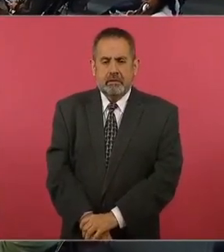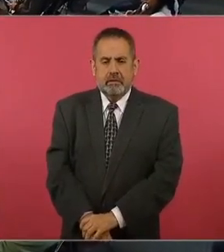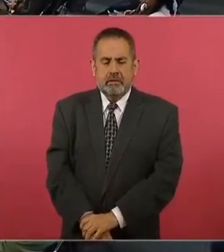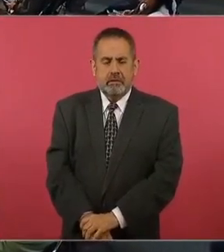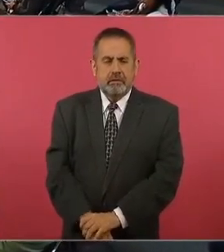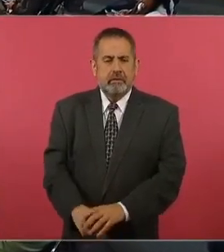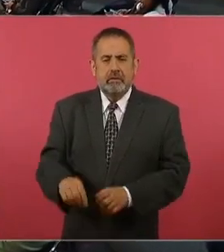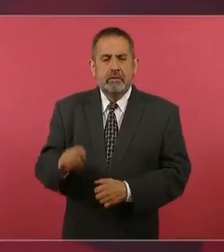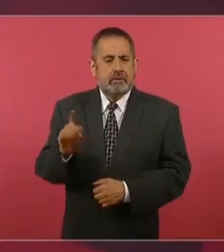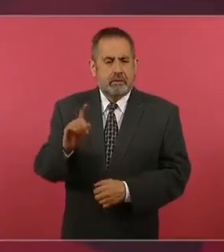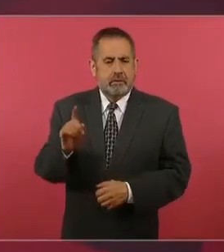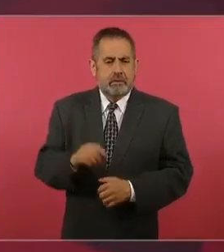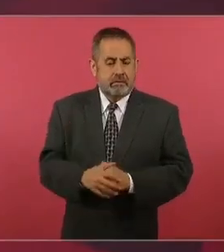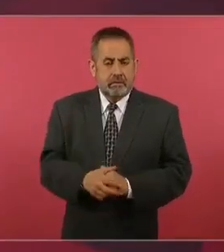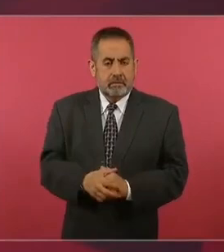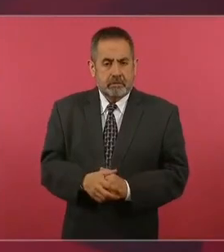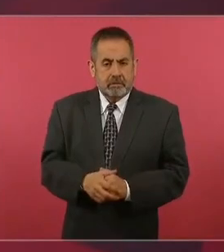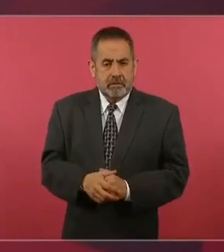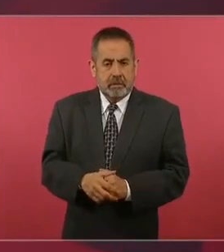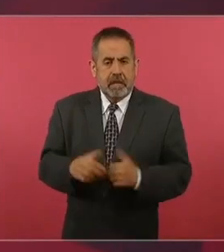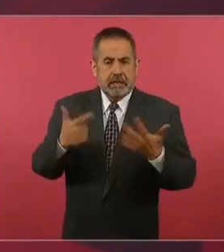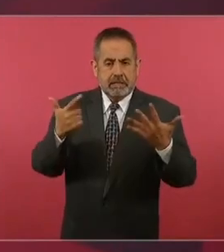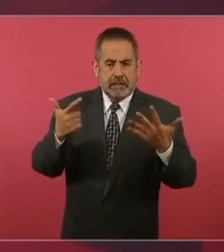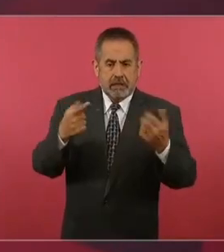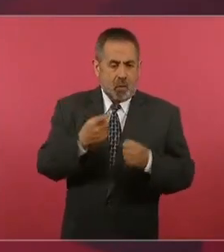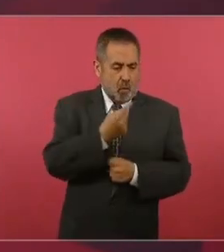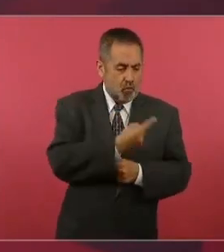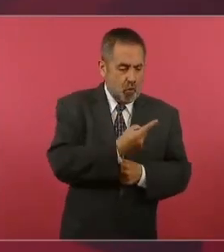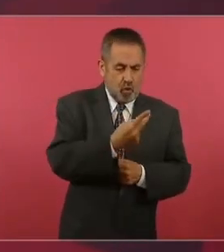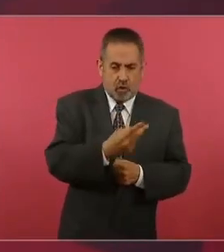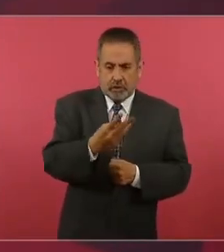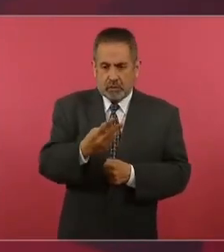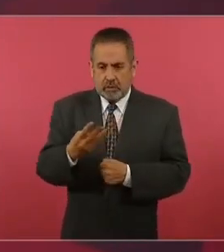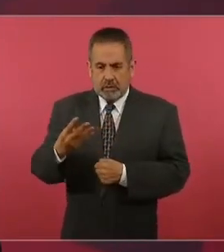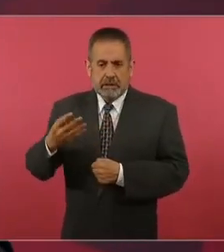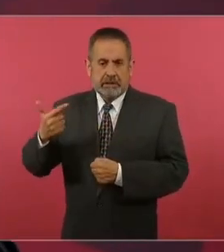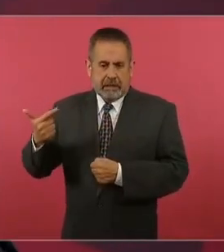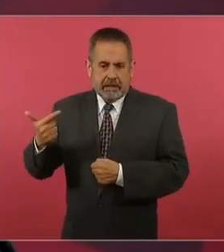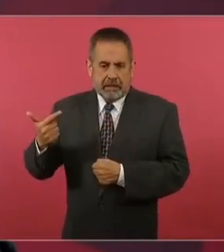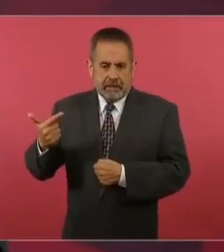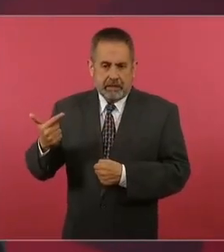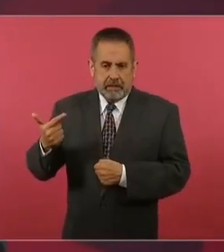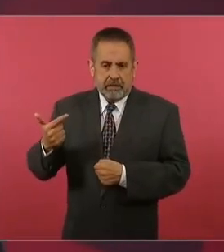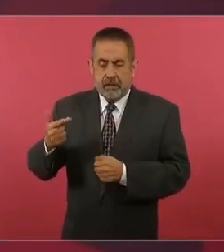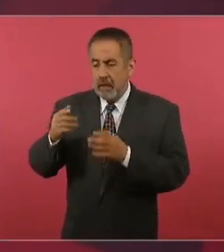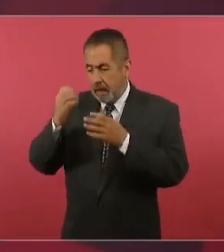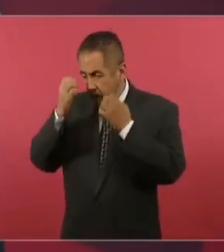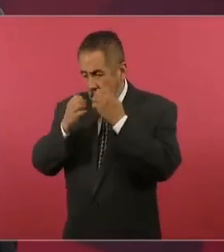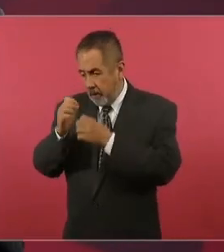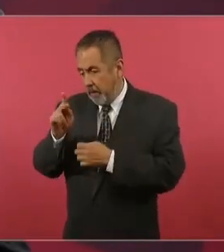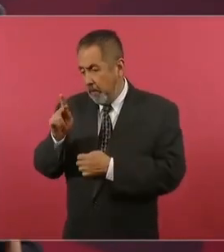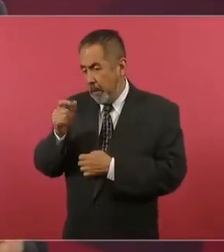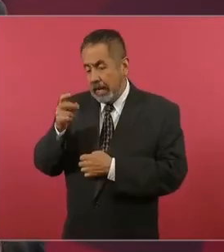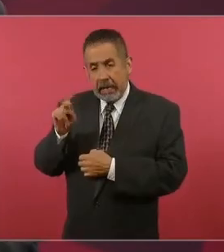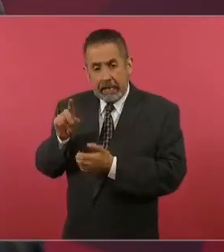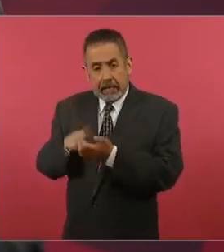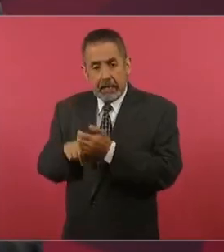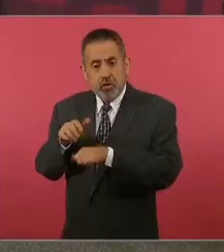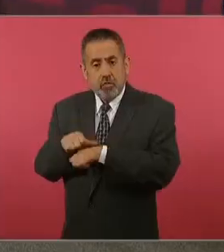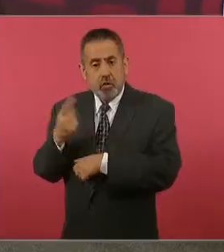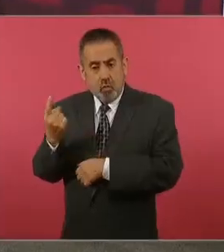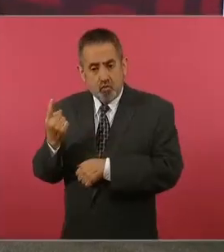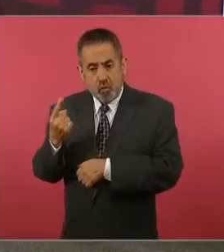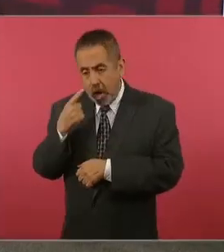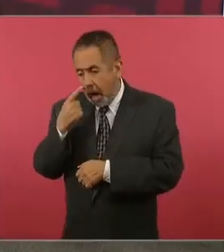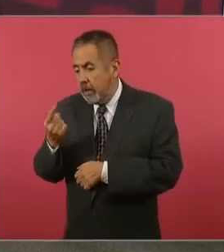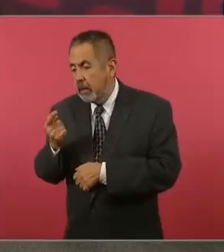No, vamos, es que son 7 tramos. O sea, evaluamos en Palenque el tramo